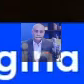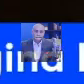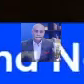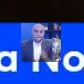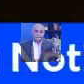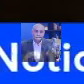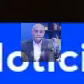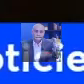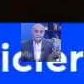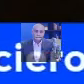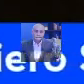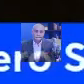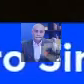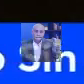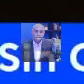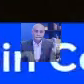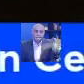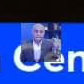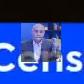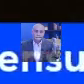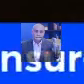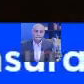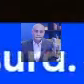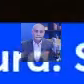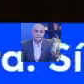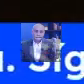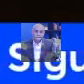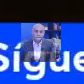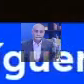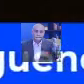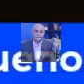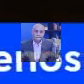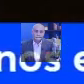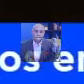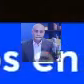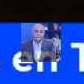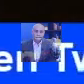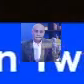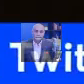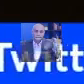2024, pues no les queda más que este tipo de